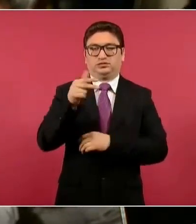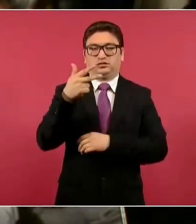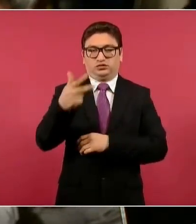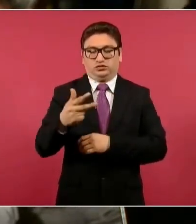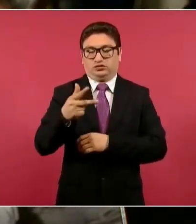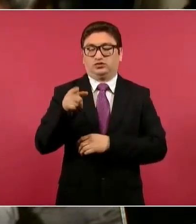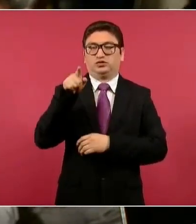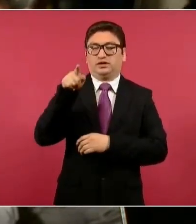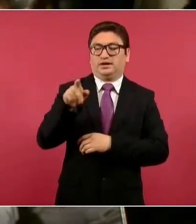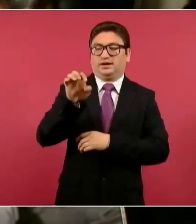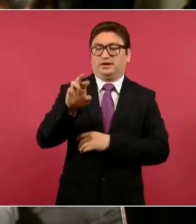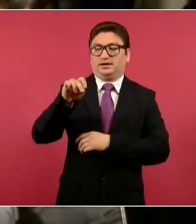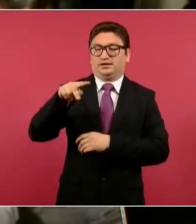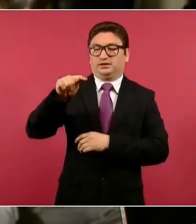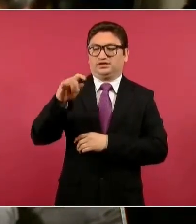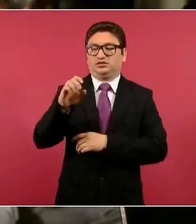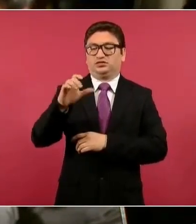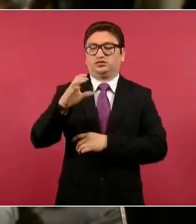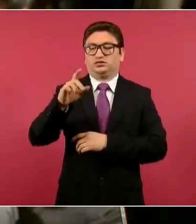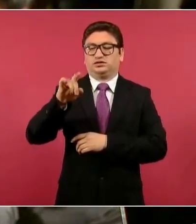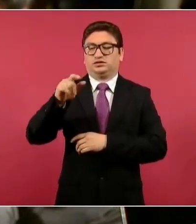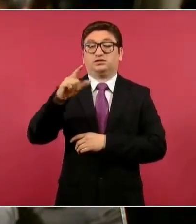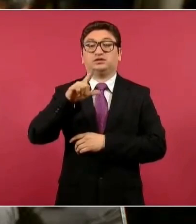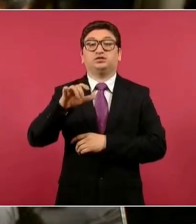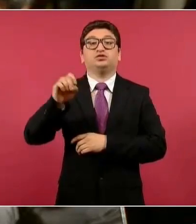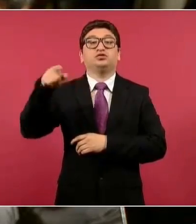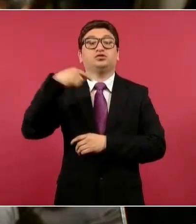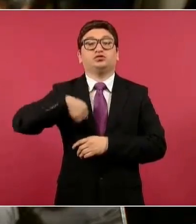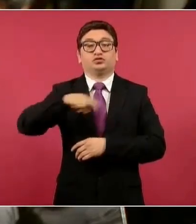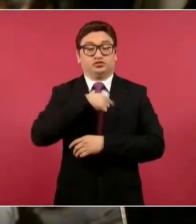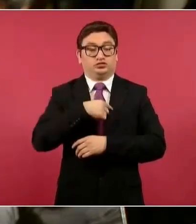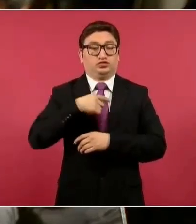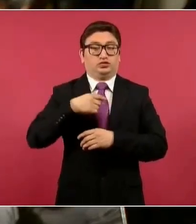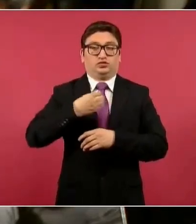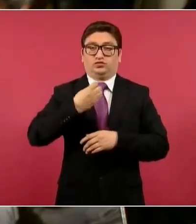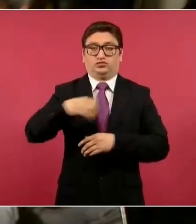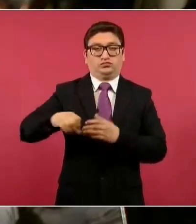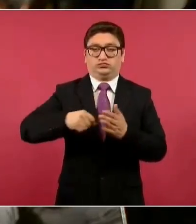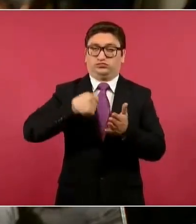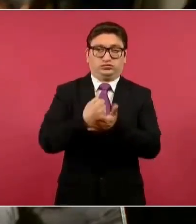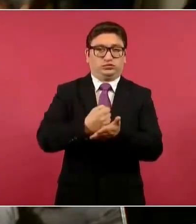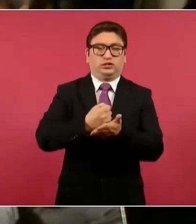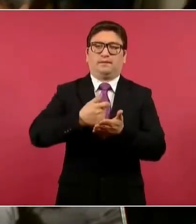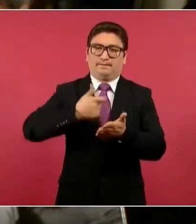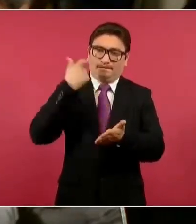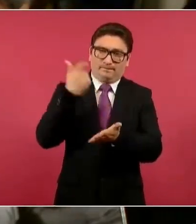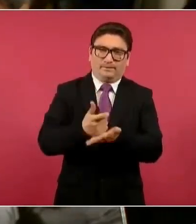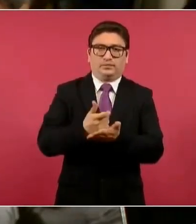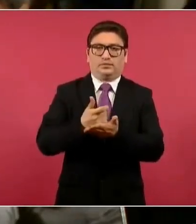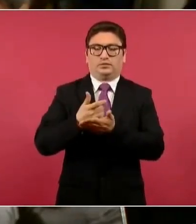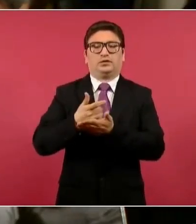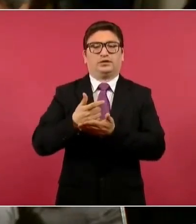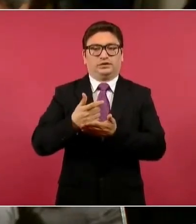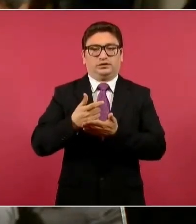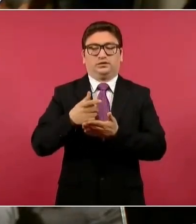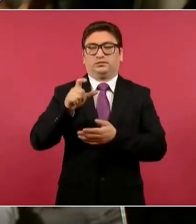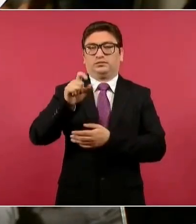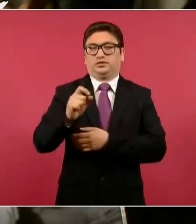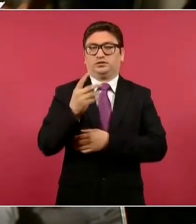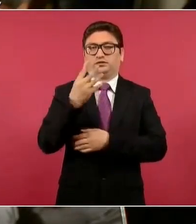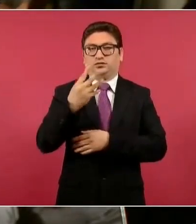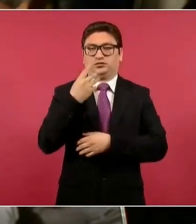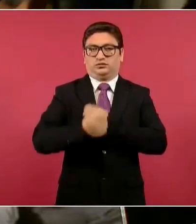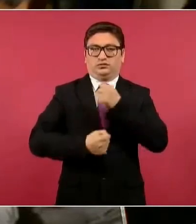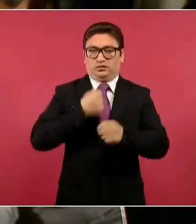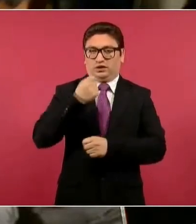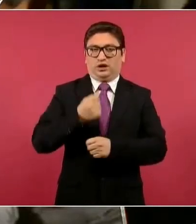Ernesto Zedillo nos obliga a todos los mexicanos a pagar hasta este año 24 años